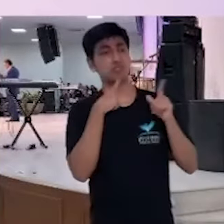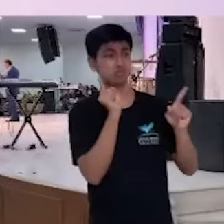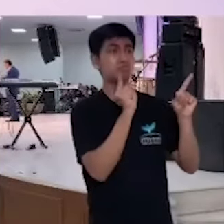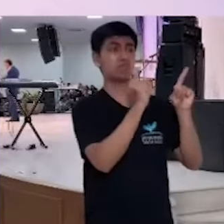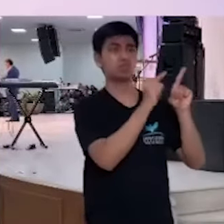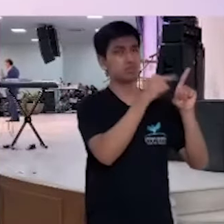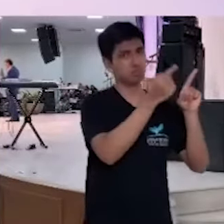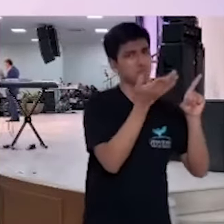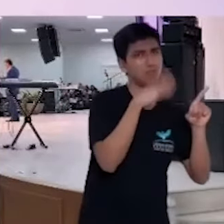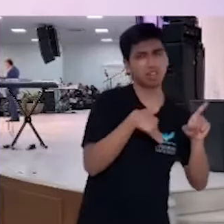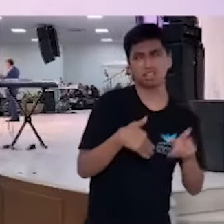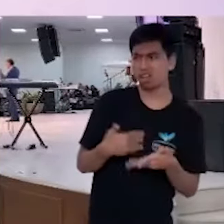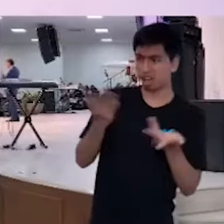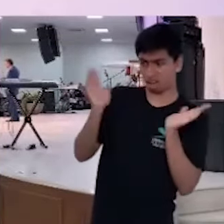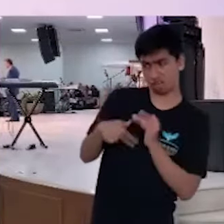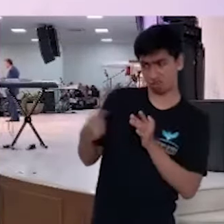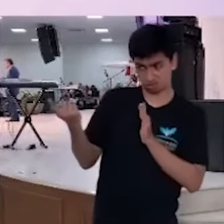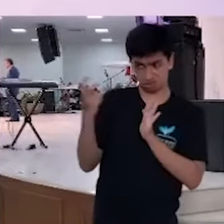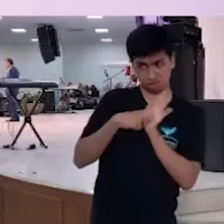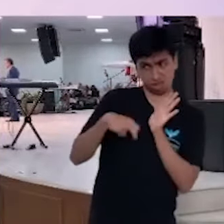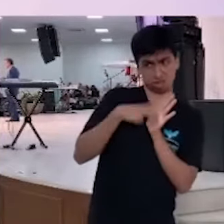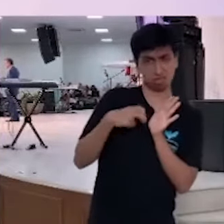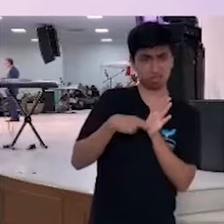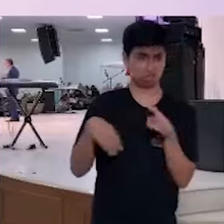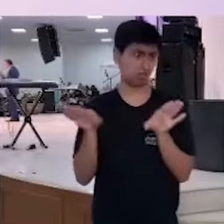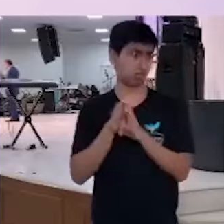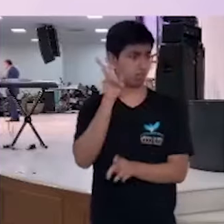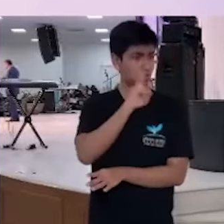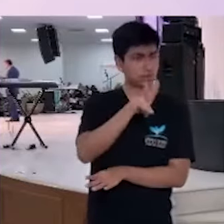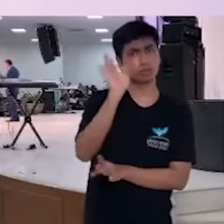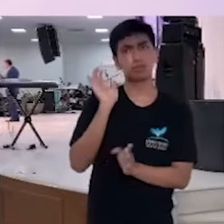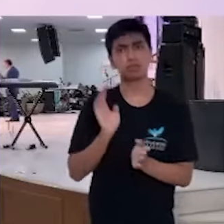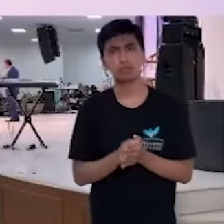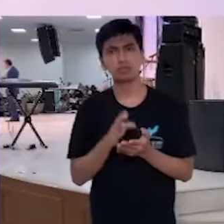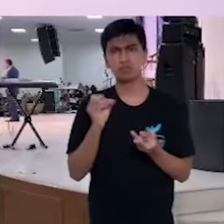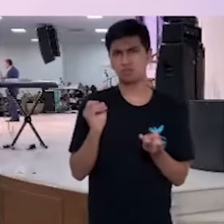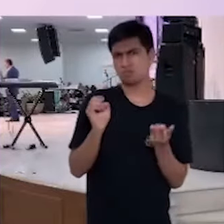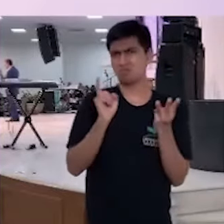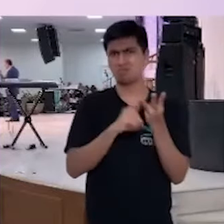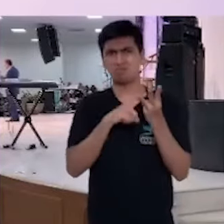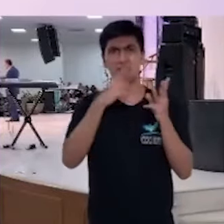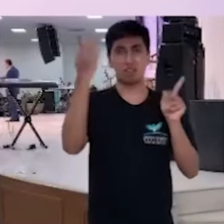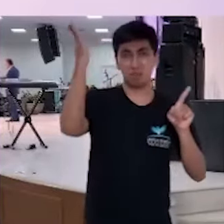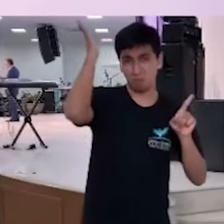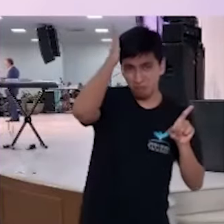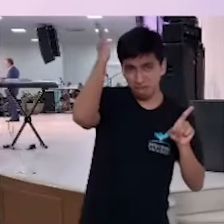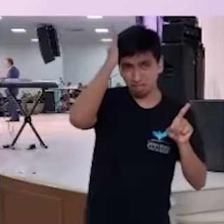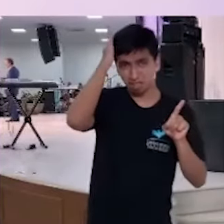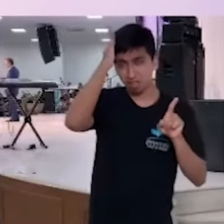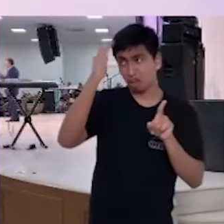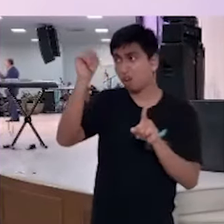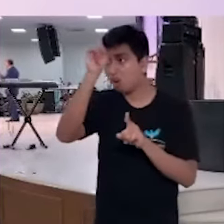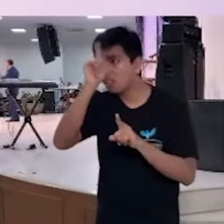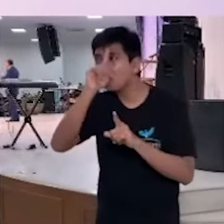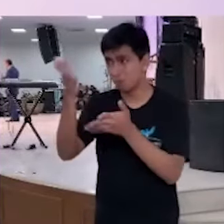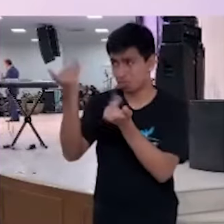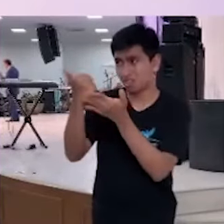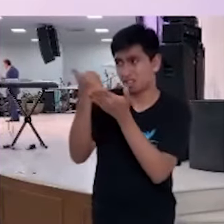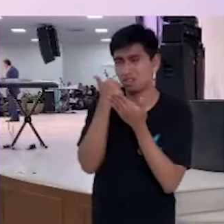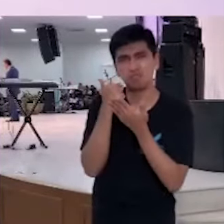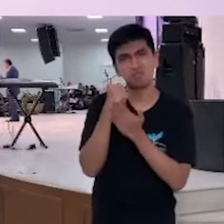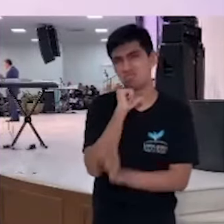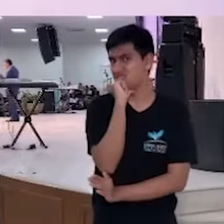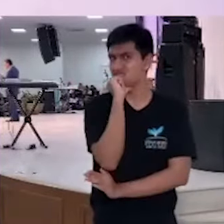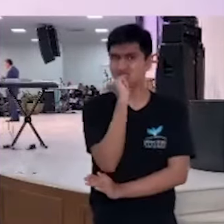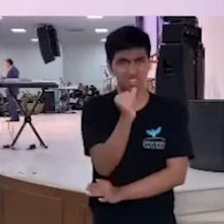pastor o un líder que no le gusta ser supervisado, o un pastor o un líder que no pide consejo, o un pastor y